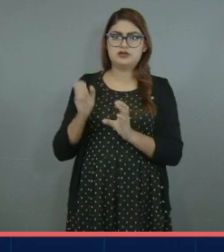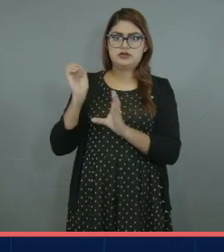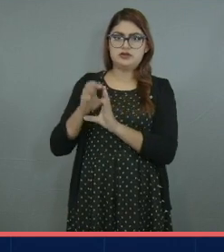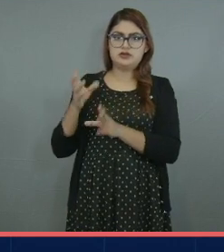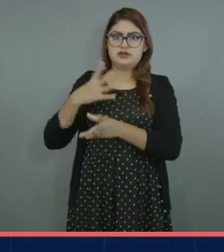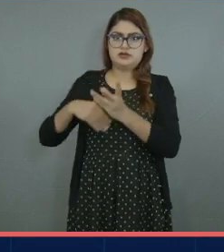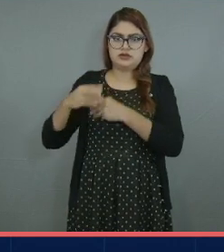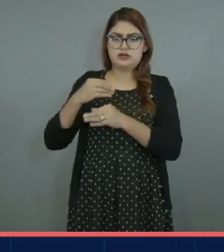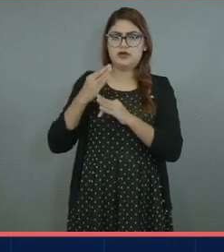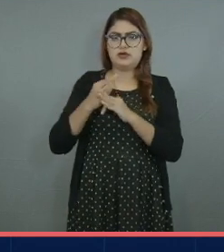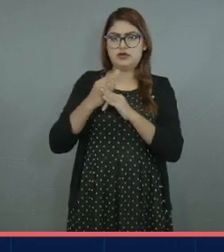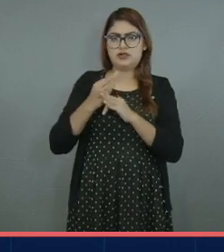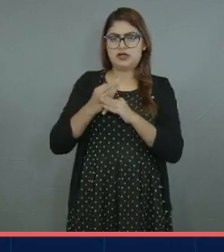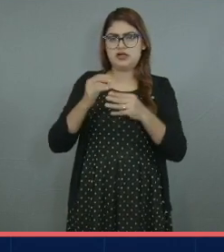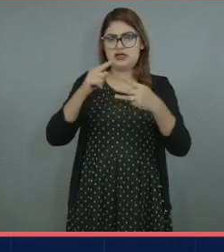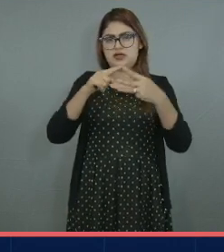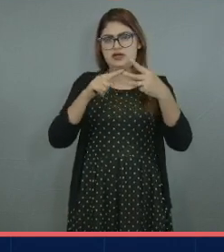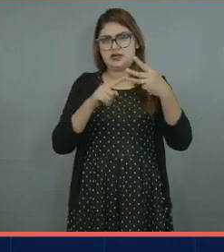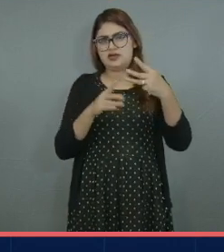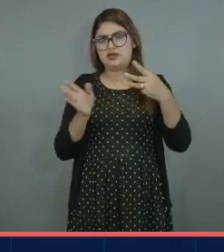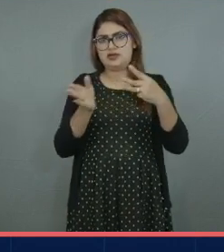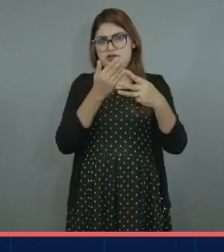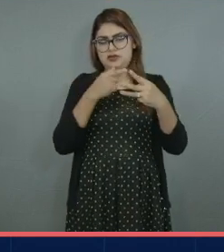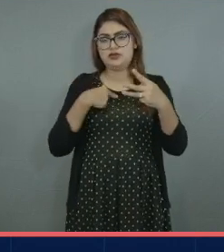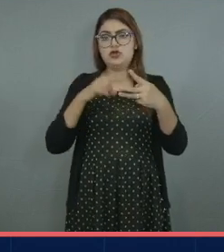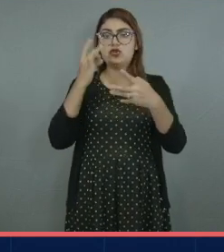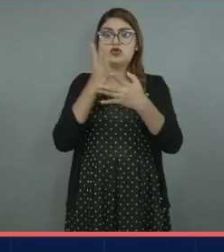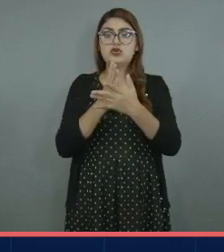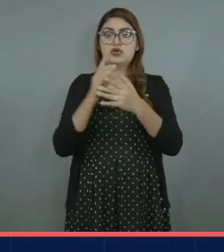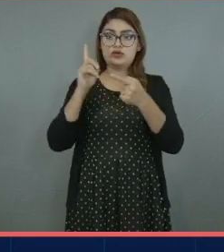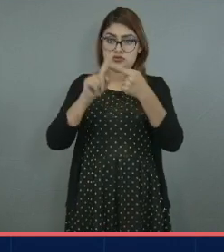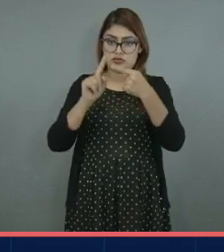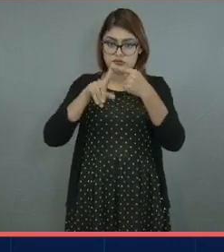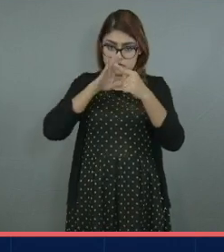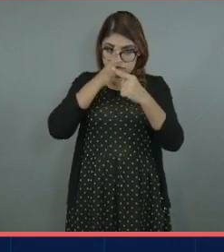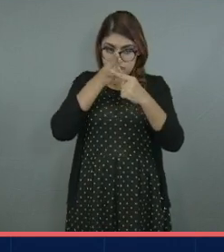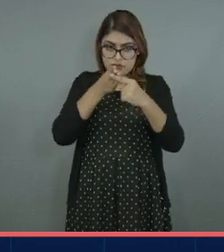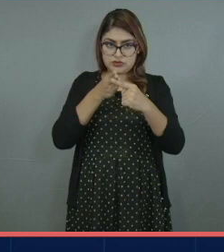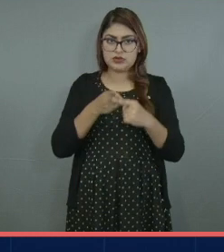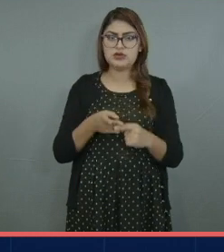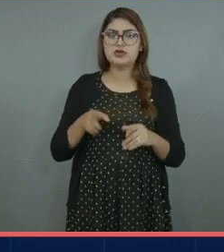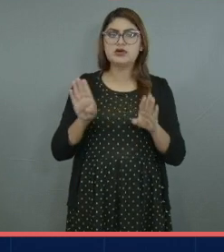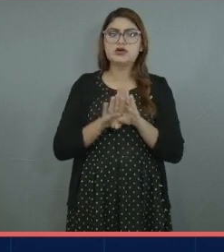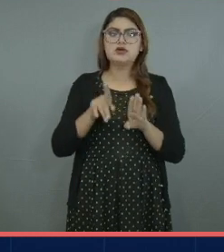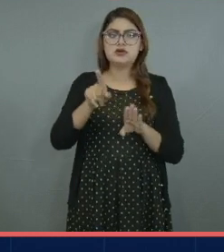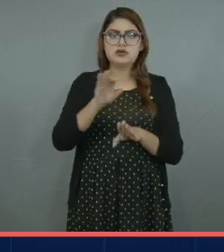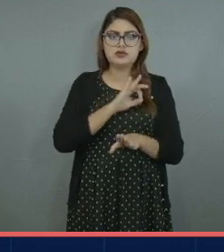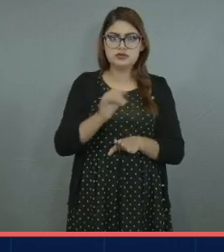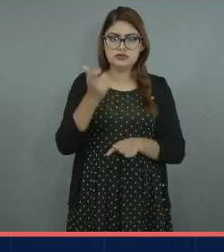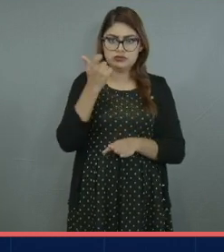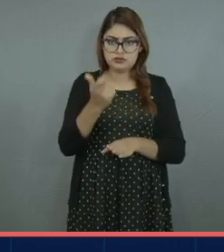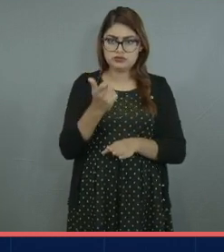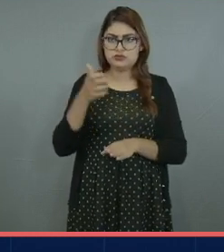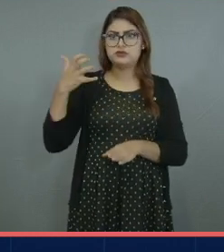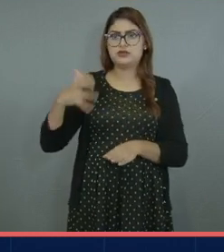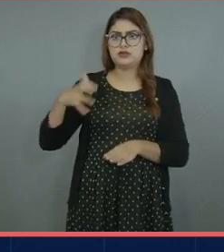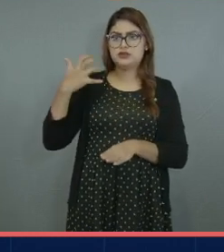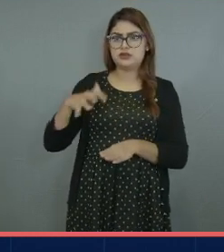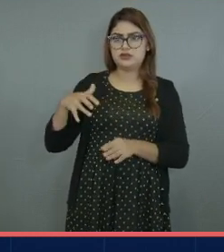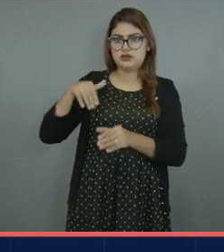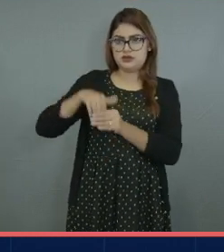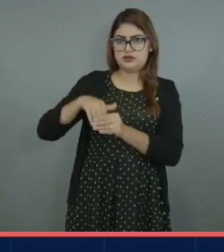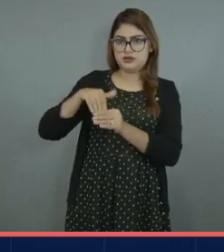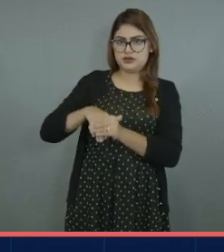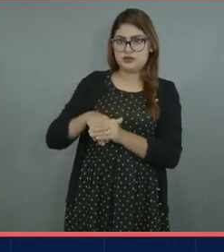ver Afores. ¿Por qué? Porque es la manera más sencilla en la que tú puedes poner a trabajar esos 10 pesos que estás